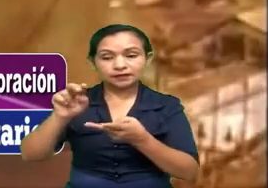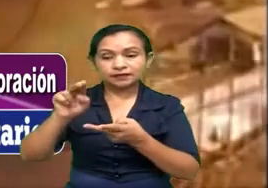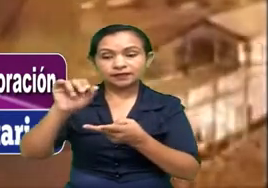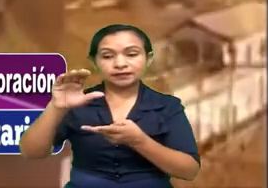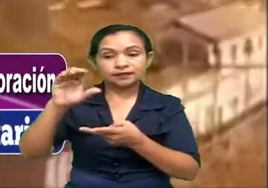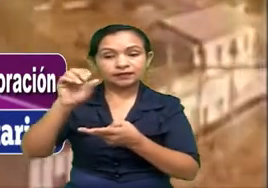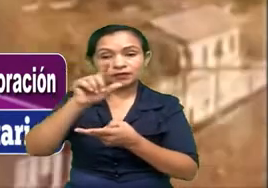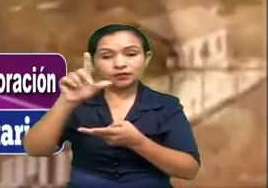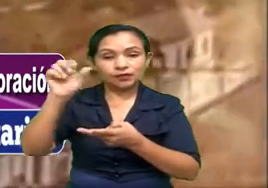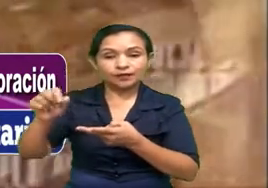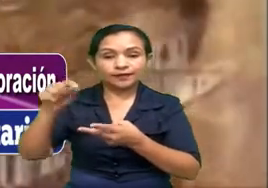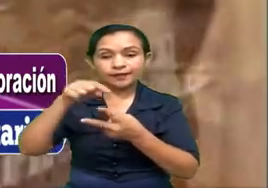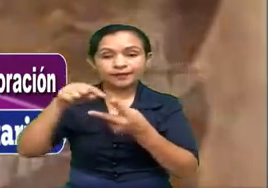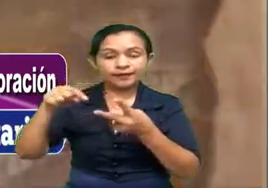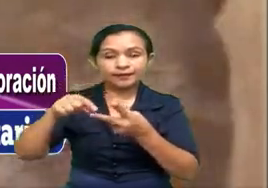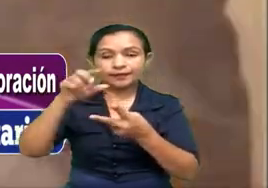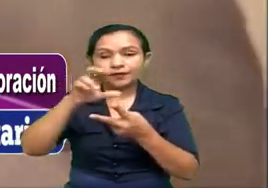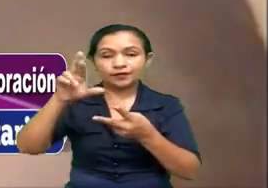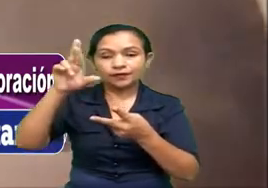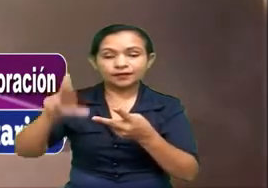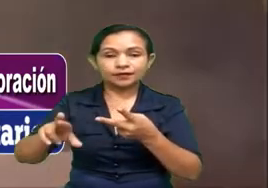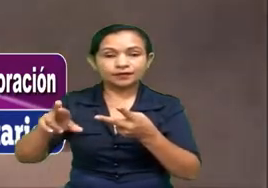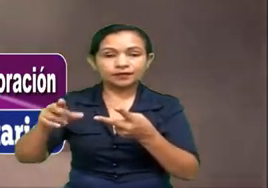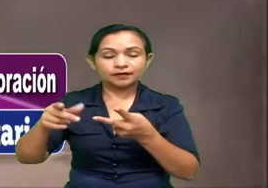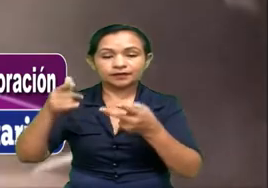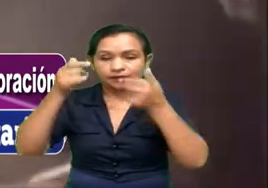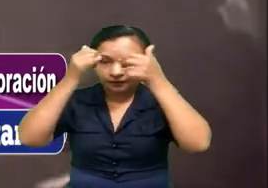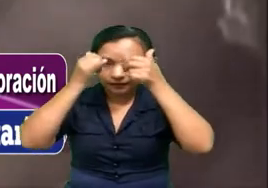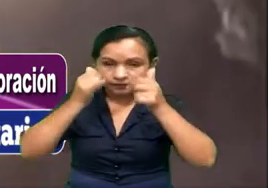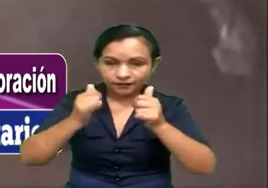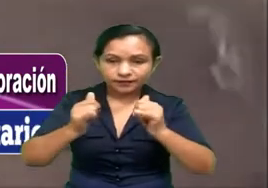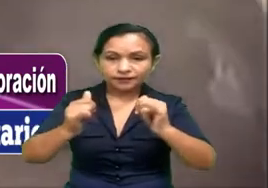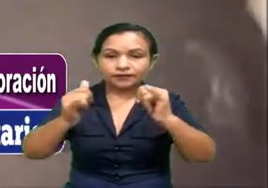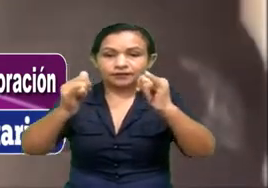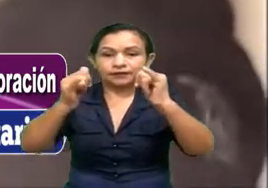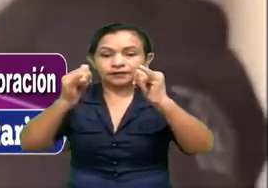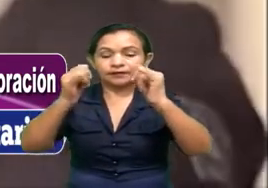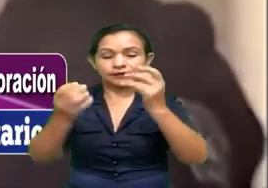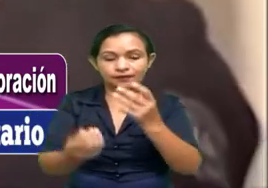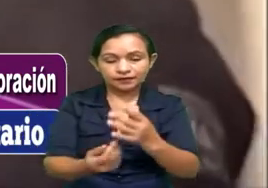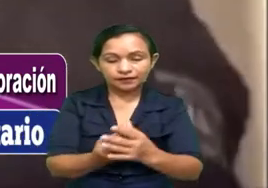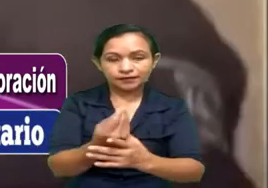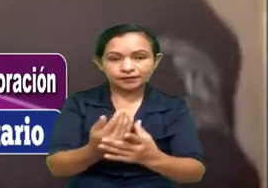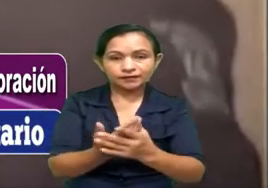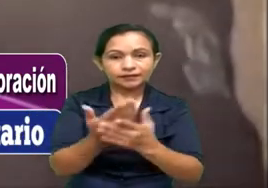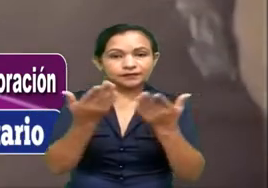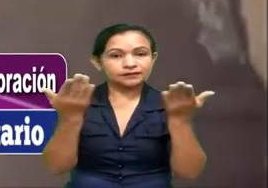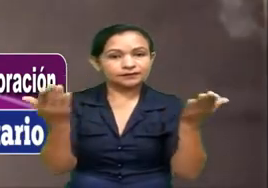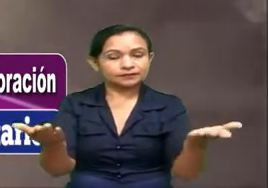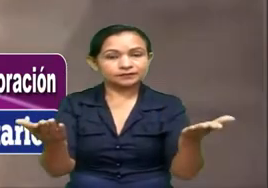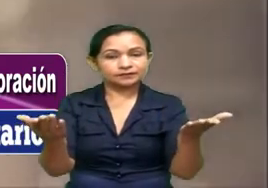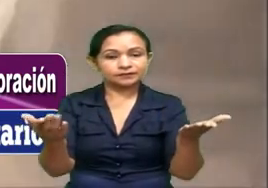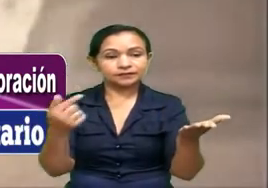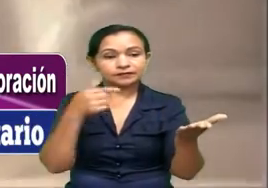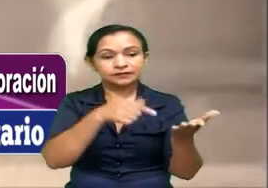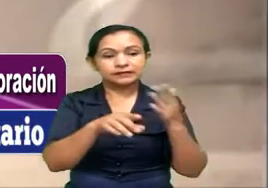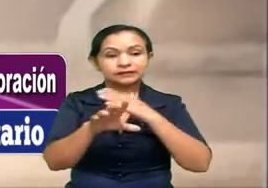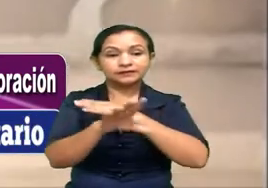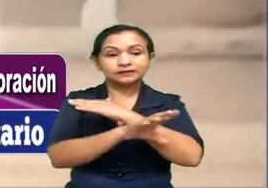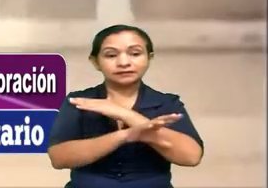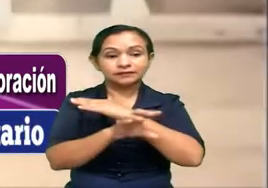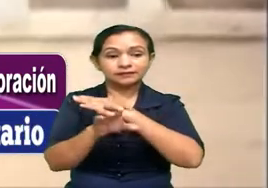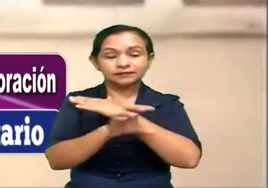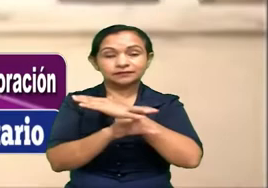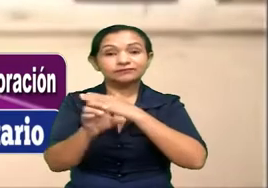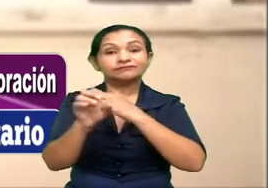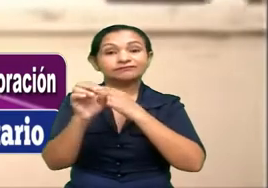el emporio de Costa Rica. Ahí está la ganadería, ahí está la producción agrícola. Entonces, a nosotros nos robaron un